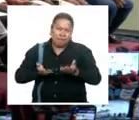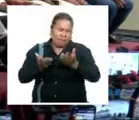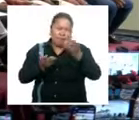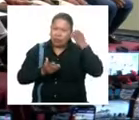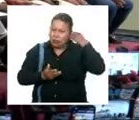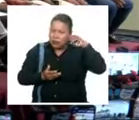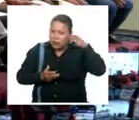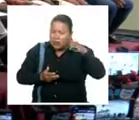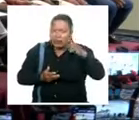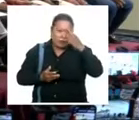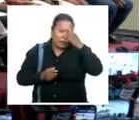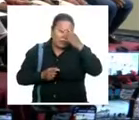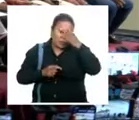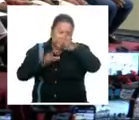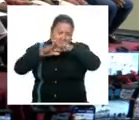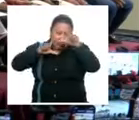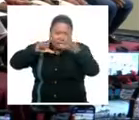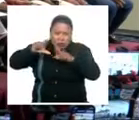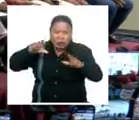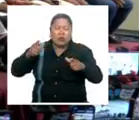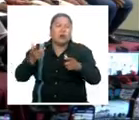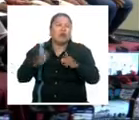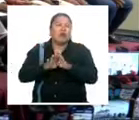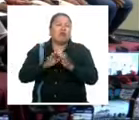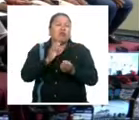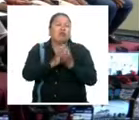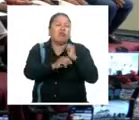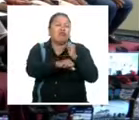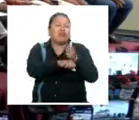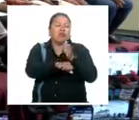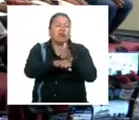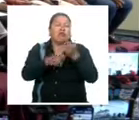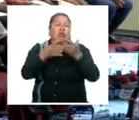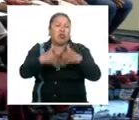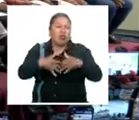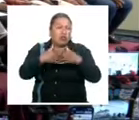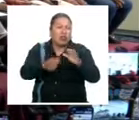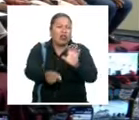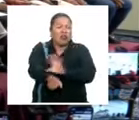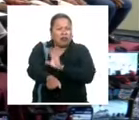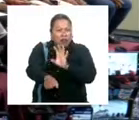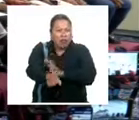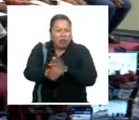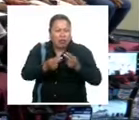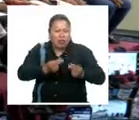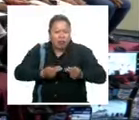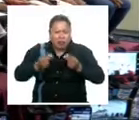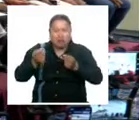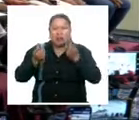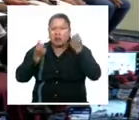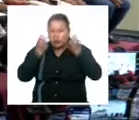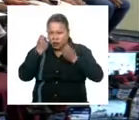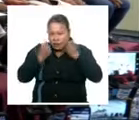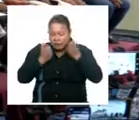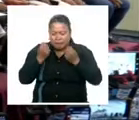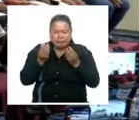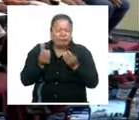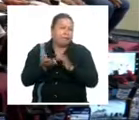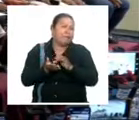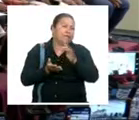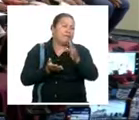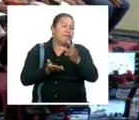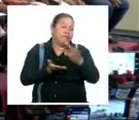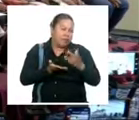y para nuestro país en materia industrial, energética, comercial y turística. Gracias